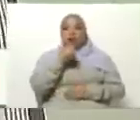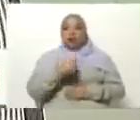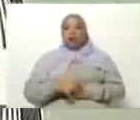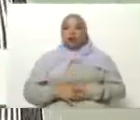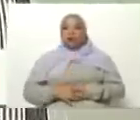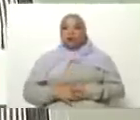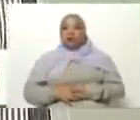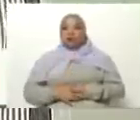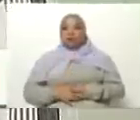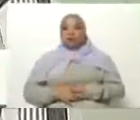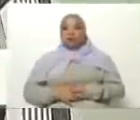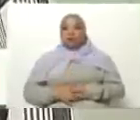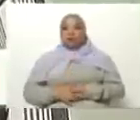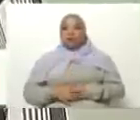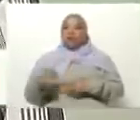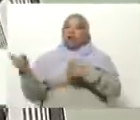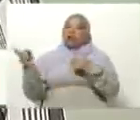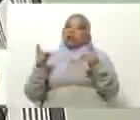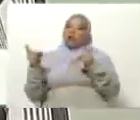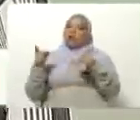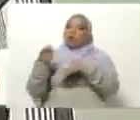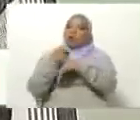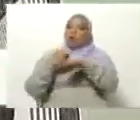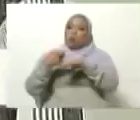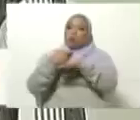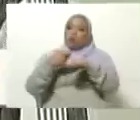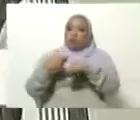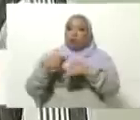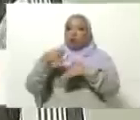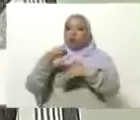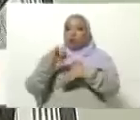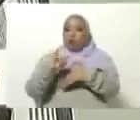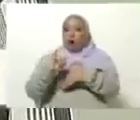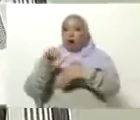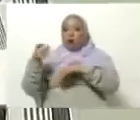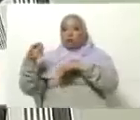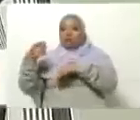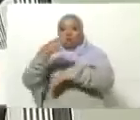ver con el diálogo entre gobierno y oposición.